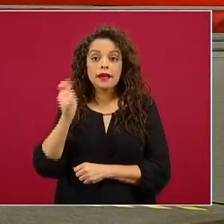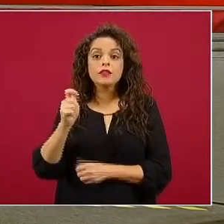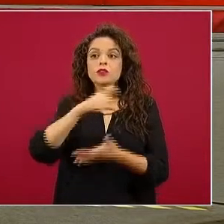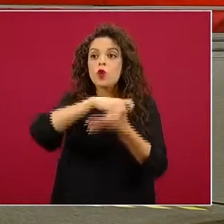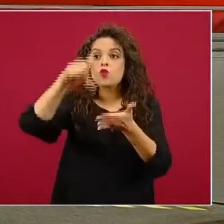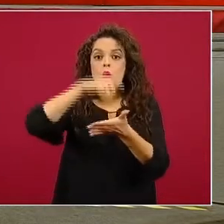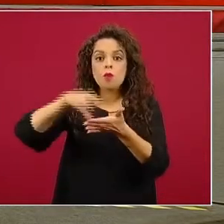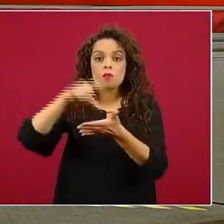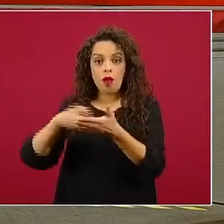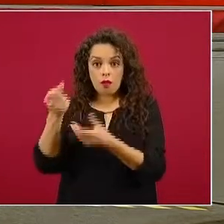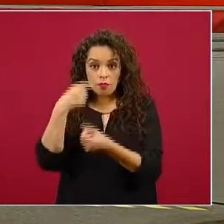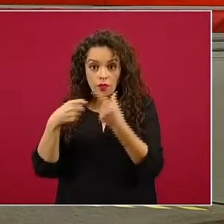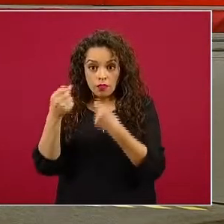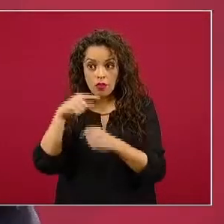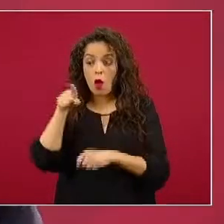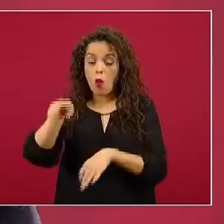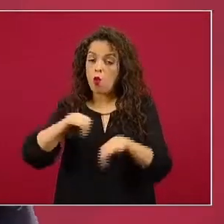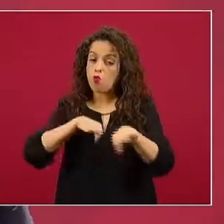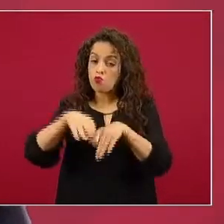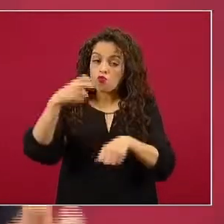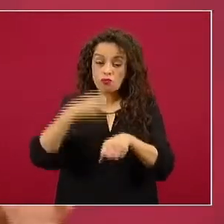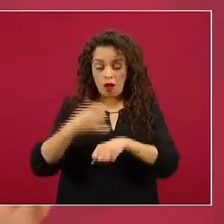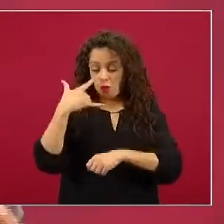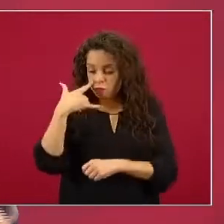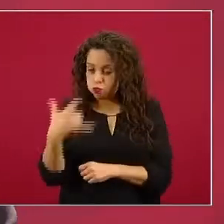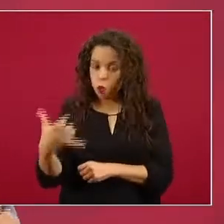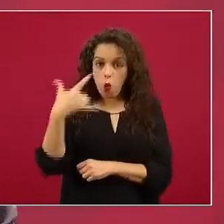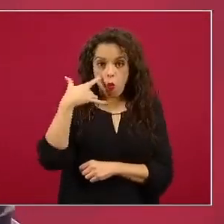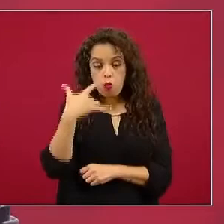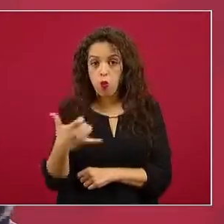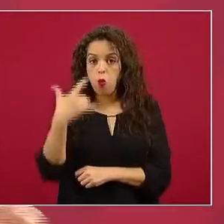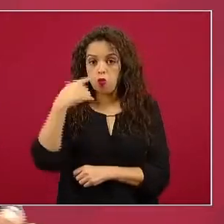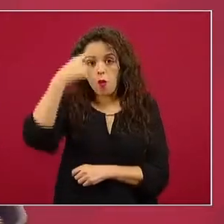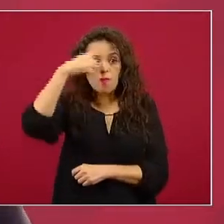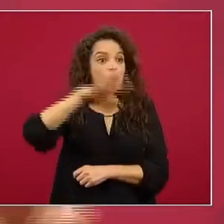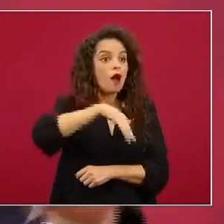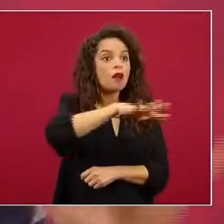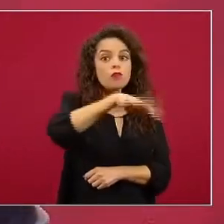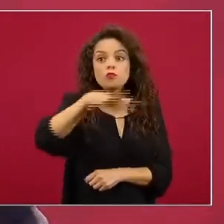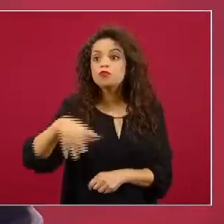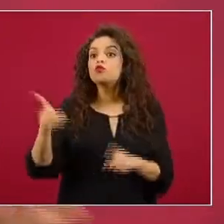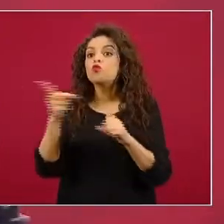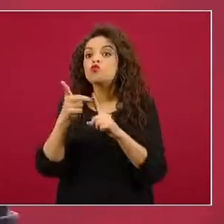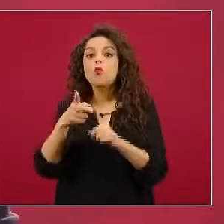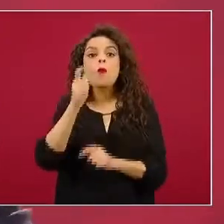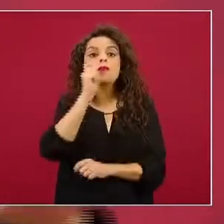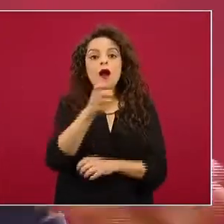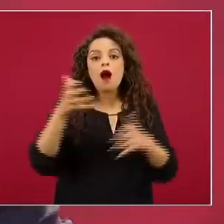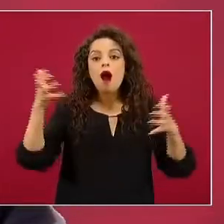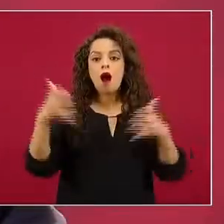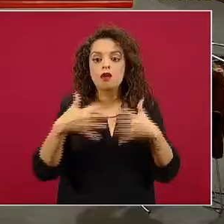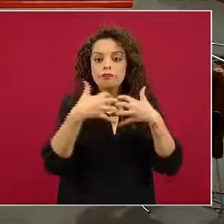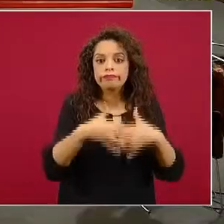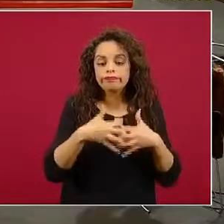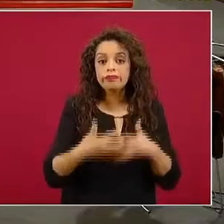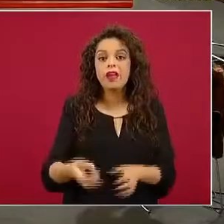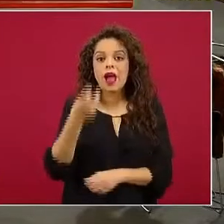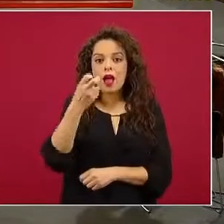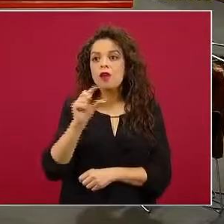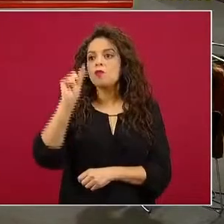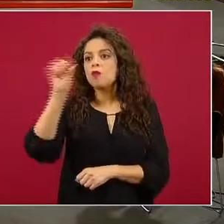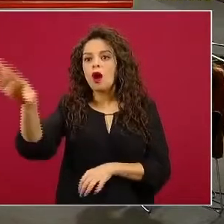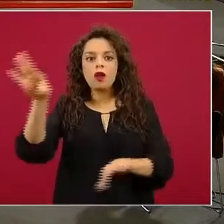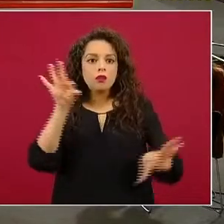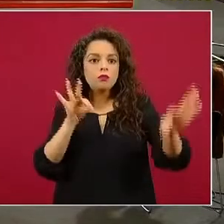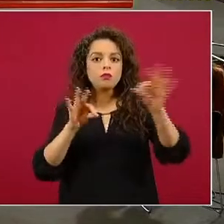medicamentos, ha estado haciendo esfuerzos denodados por encontrar proveedores, y se ha conseguido un poco aquí, un poco allá, en Argentina,